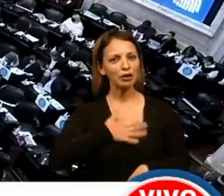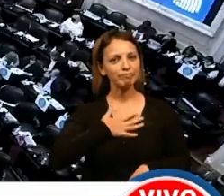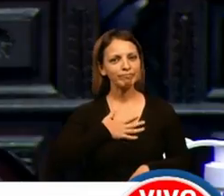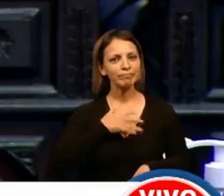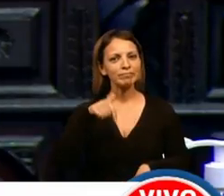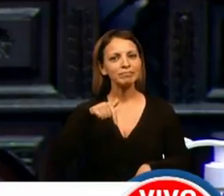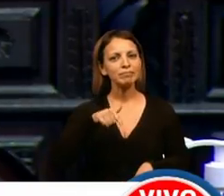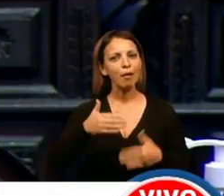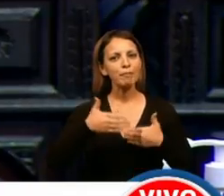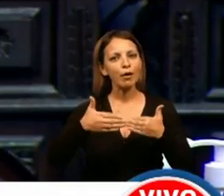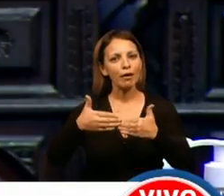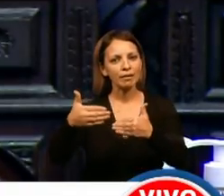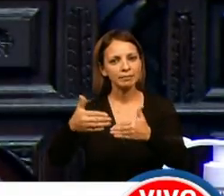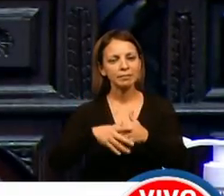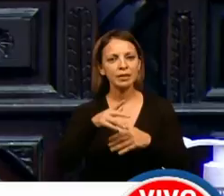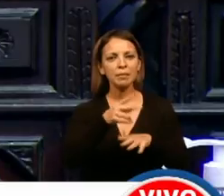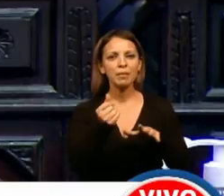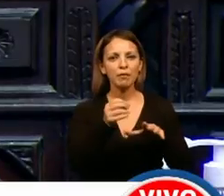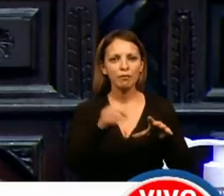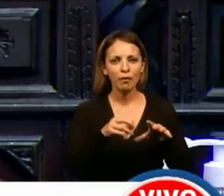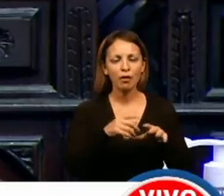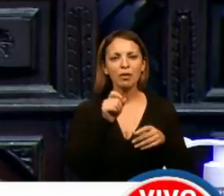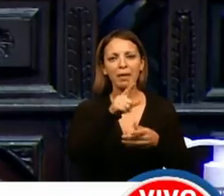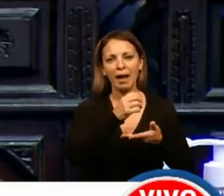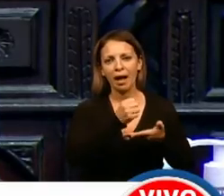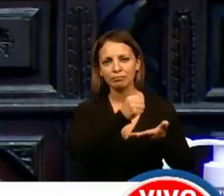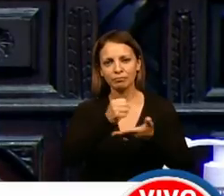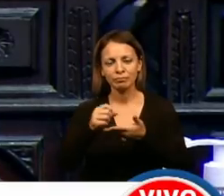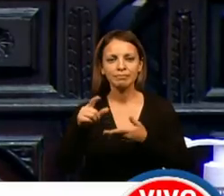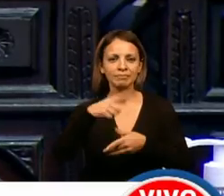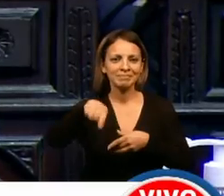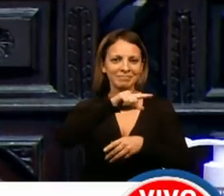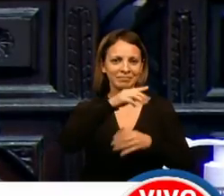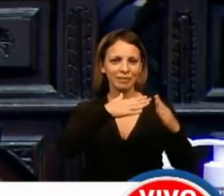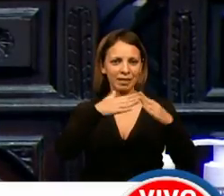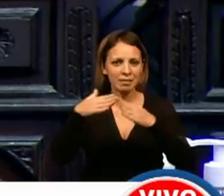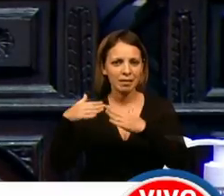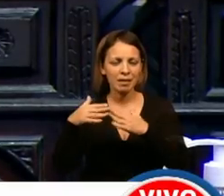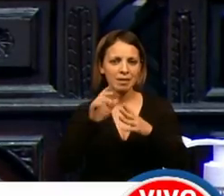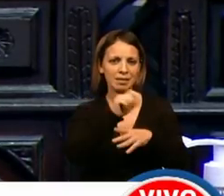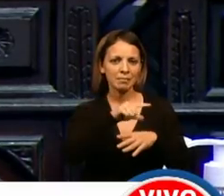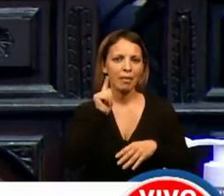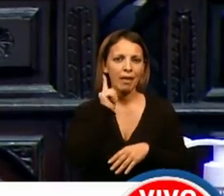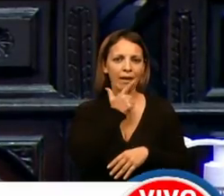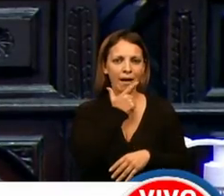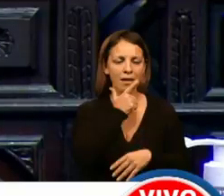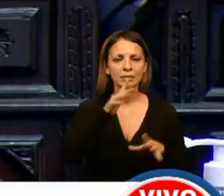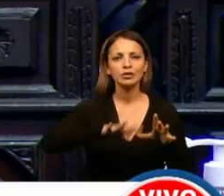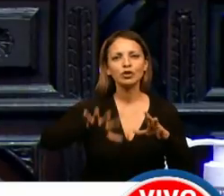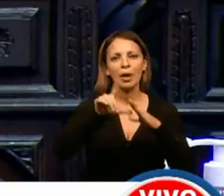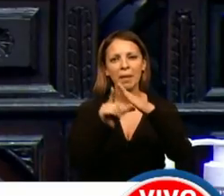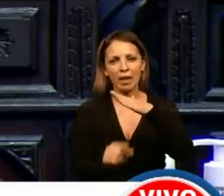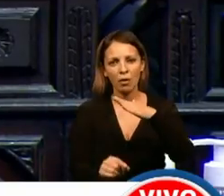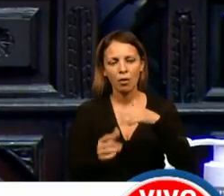prorrogue este fondo fiduciario para los usuarios de gas de la zona patagónica